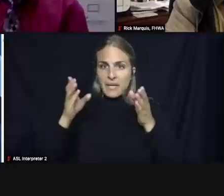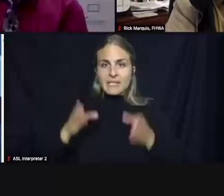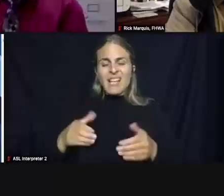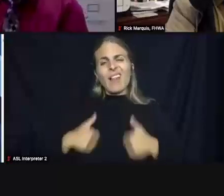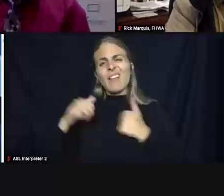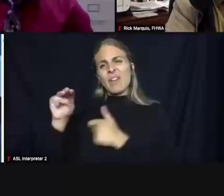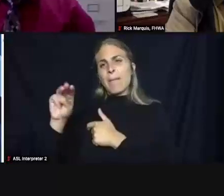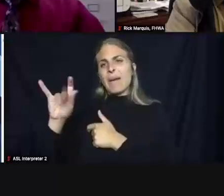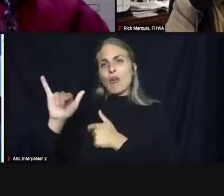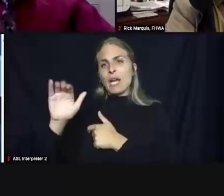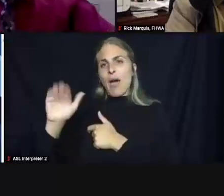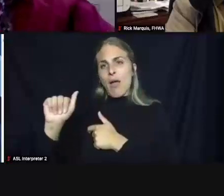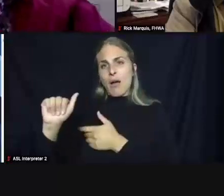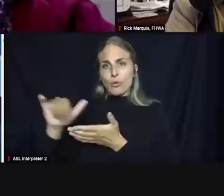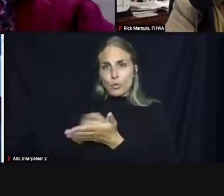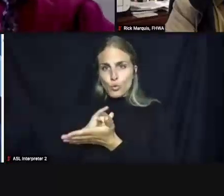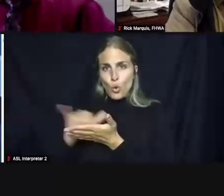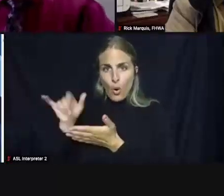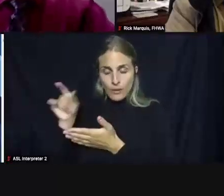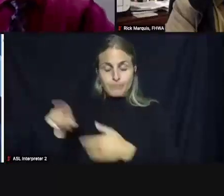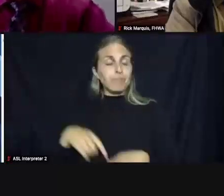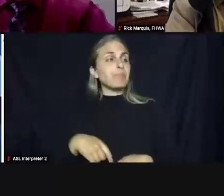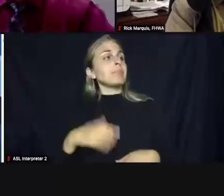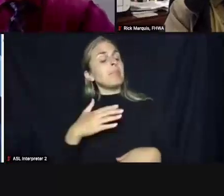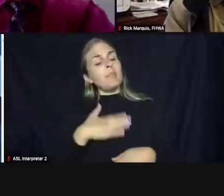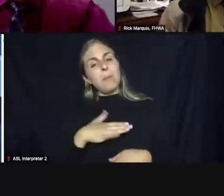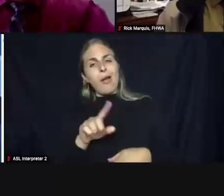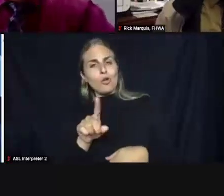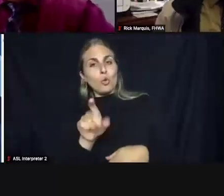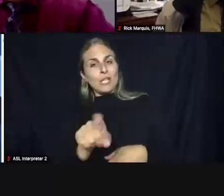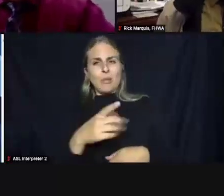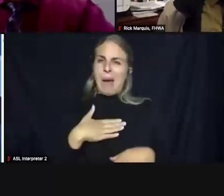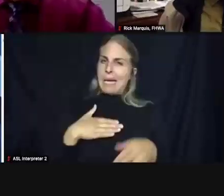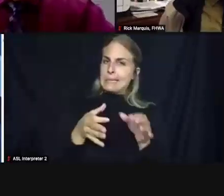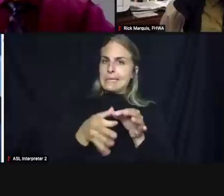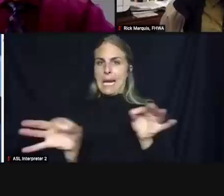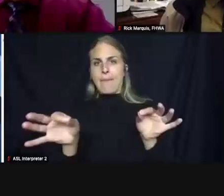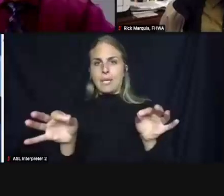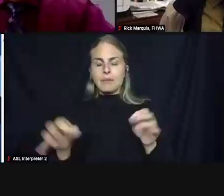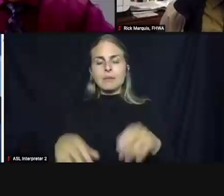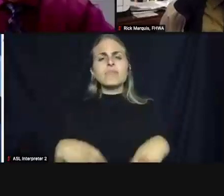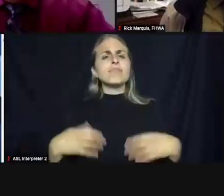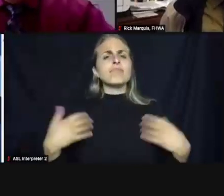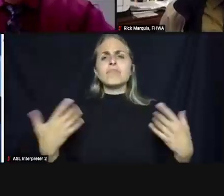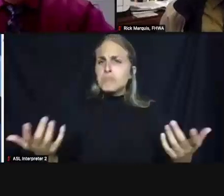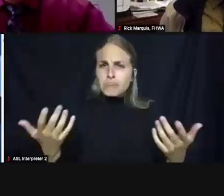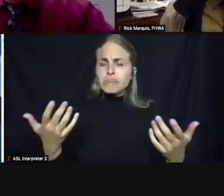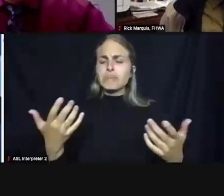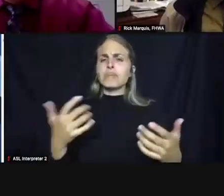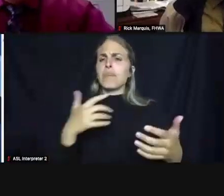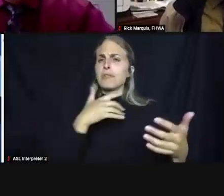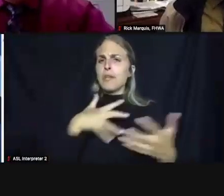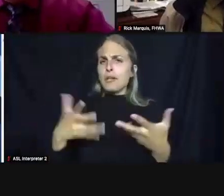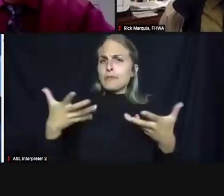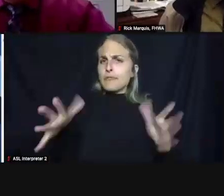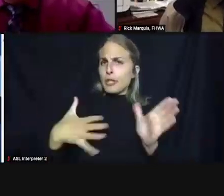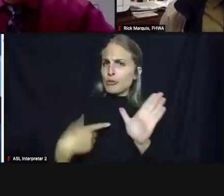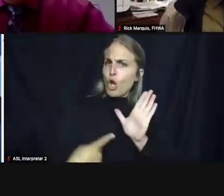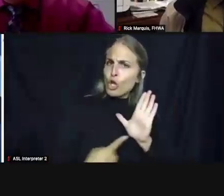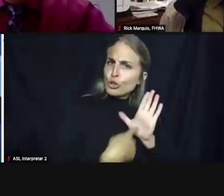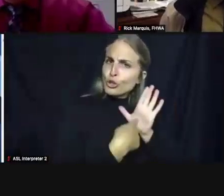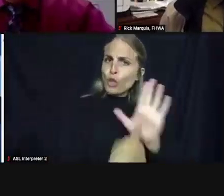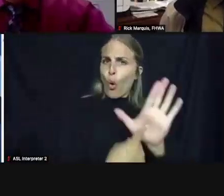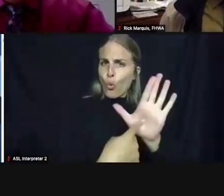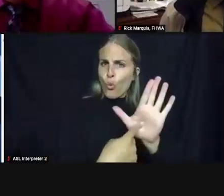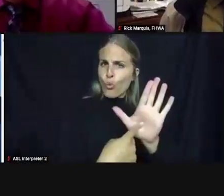fisioterapeuta jubilado. Y mi declaración o mi pregunta, ¿qué han